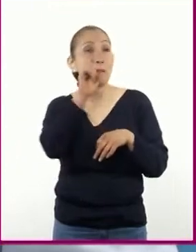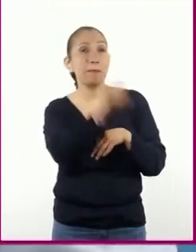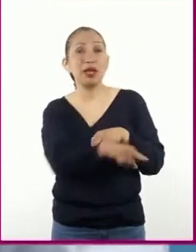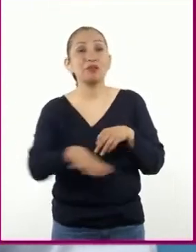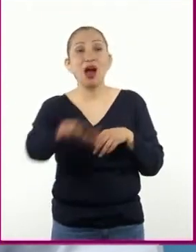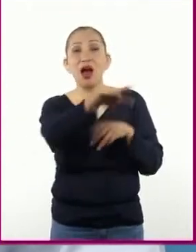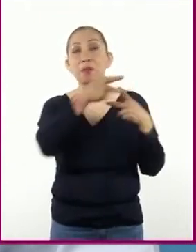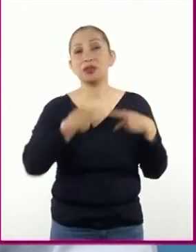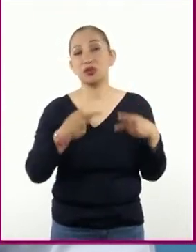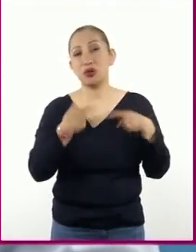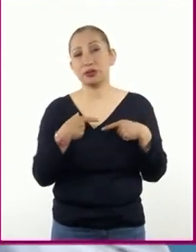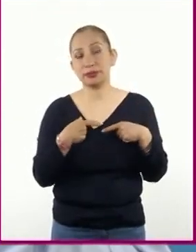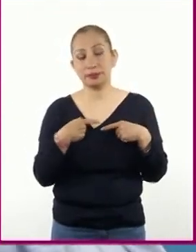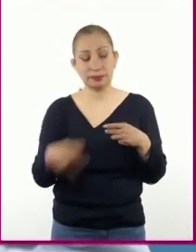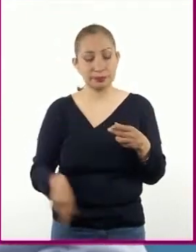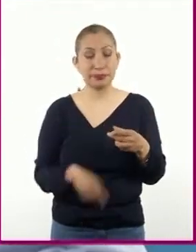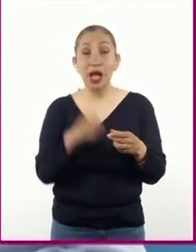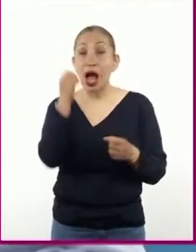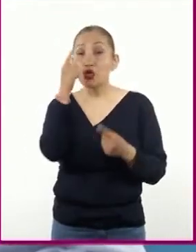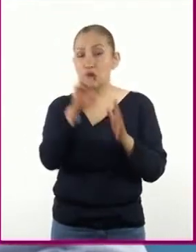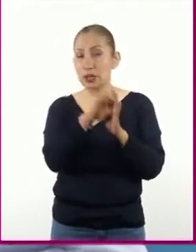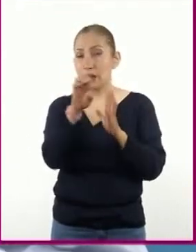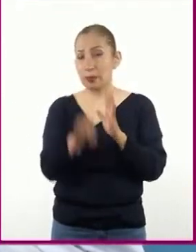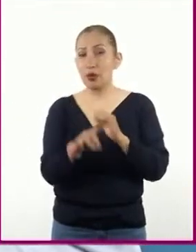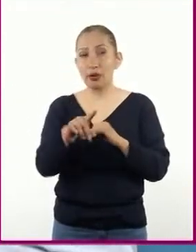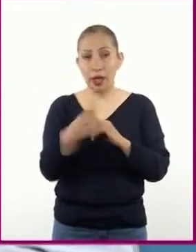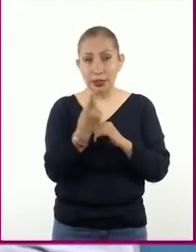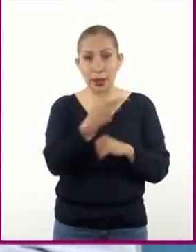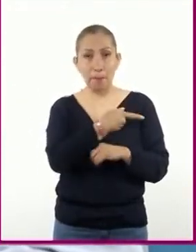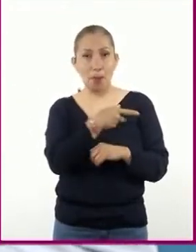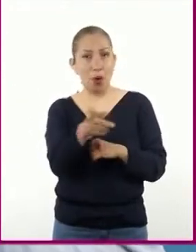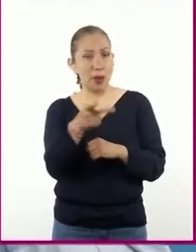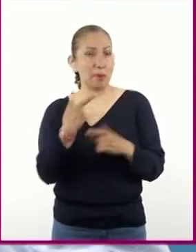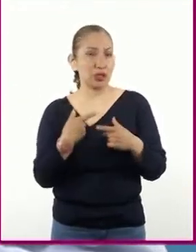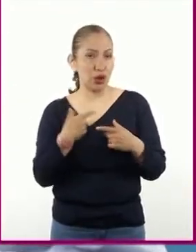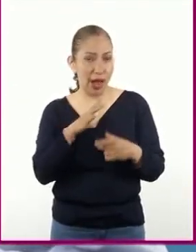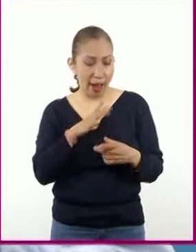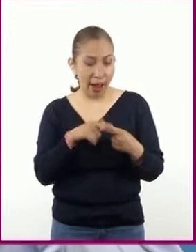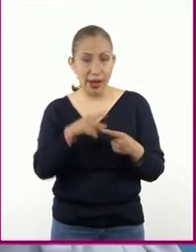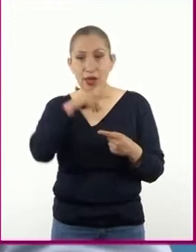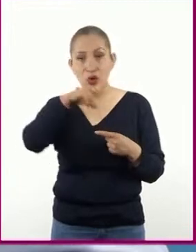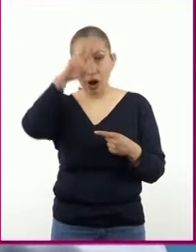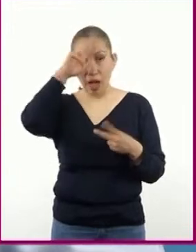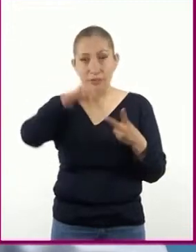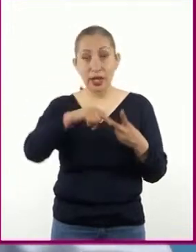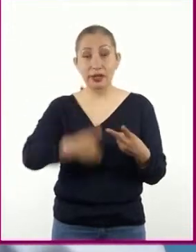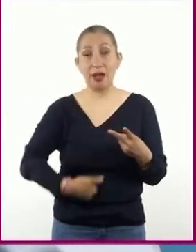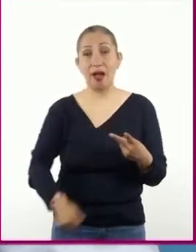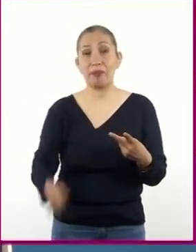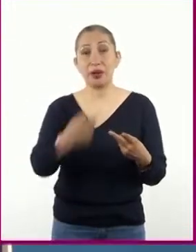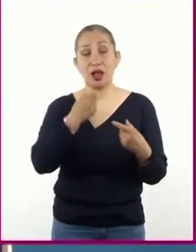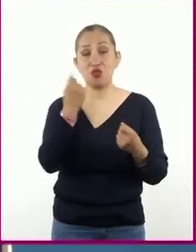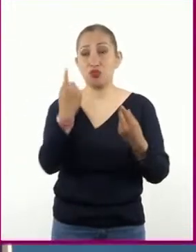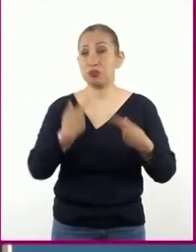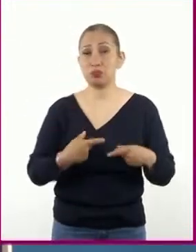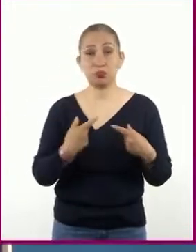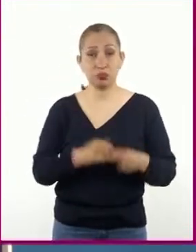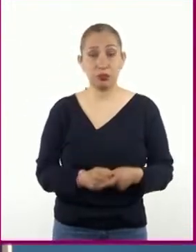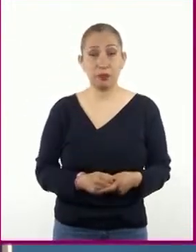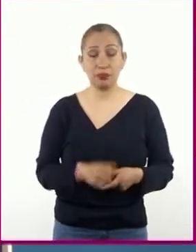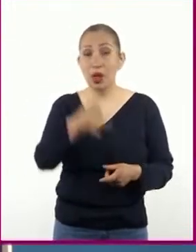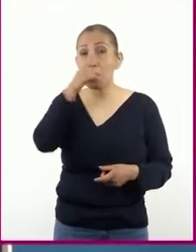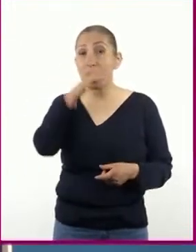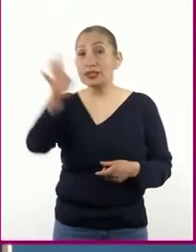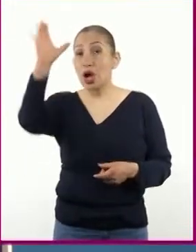estructura social. Algunos ejemplos son la pobreza, la ignorancia y el hambre. La